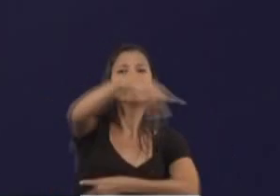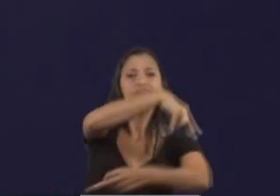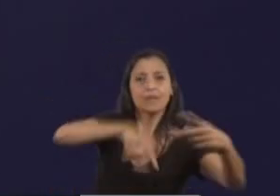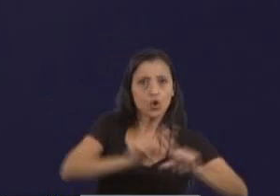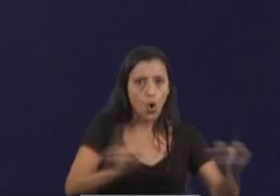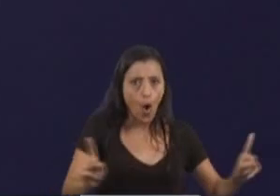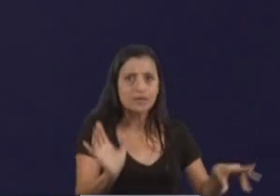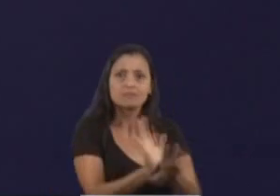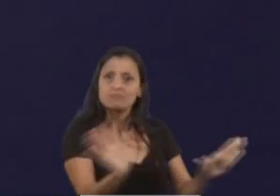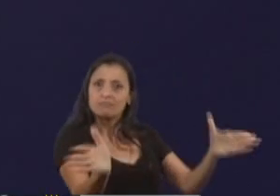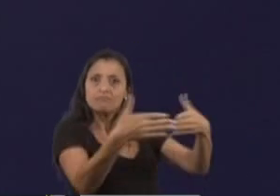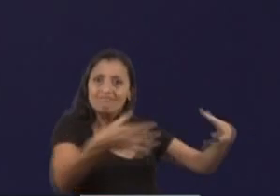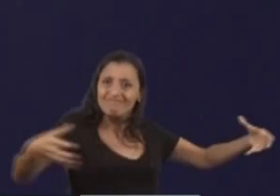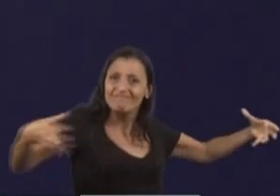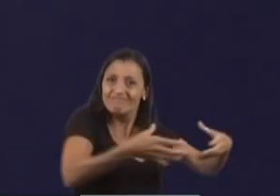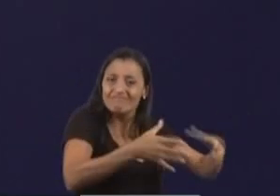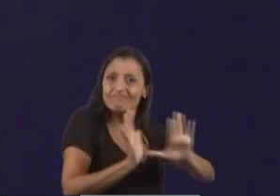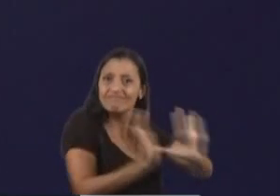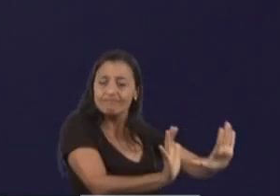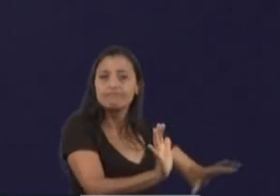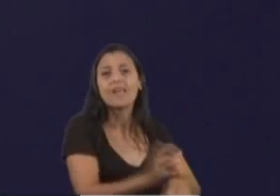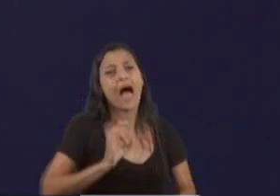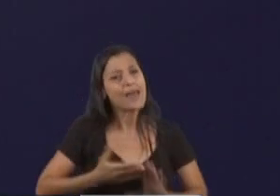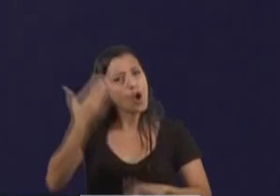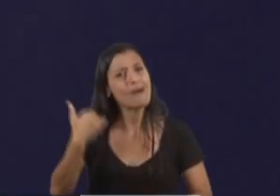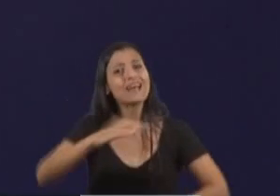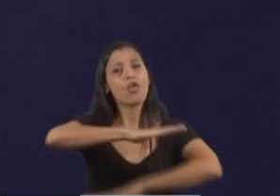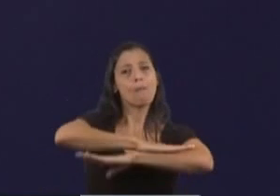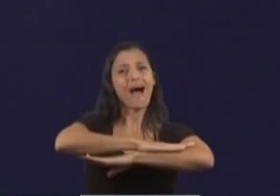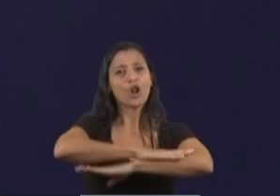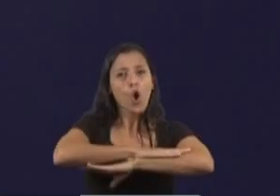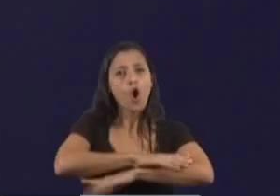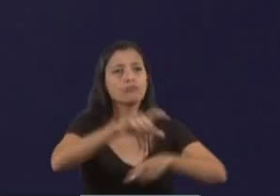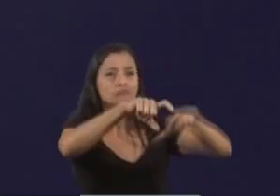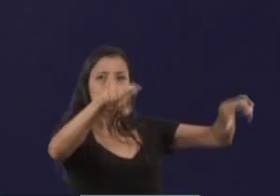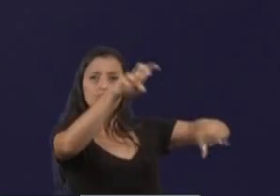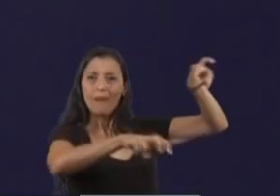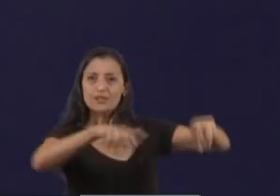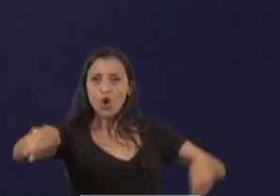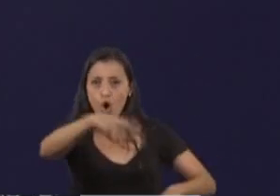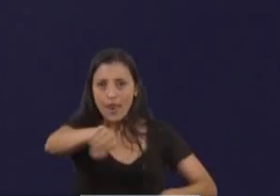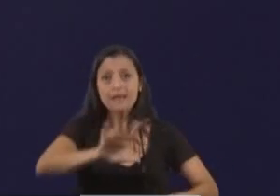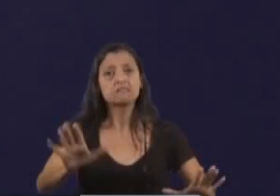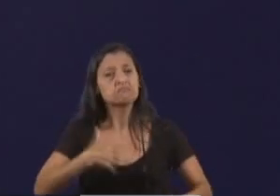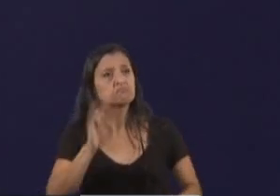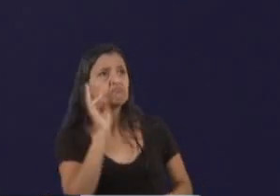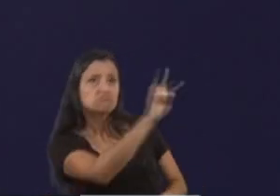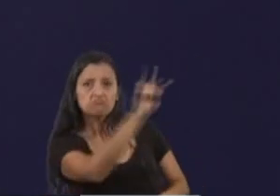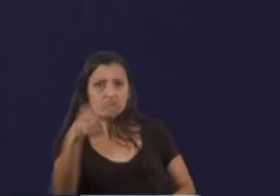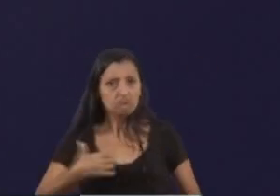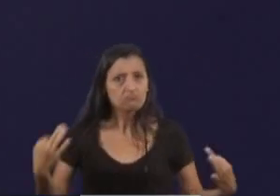estaban estaban dispuestos en los balcones. Yo la verdad es que no recuerdo, y entiendo que todo funcionó muy bien.